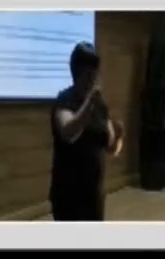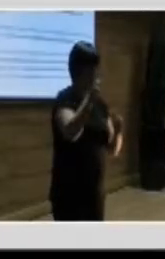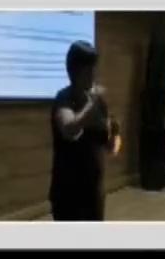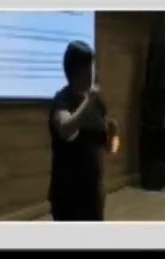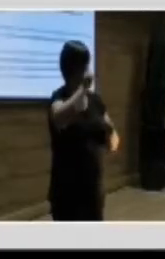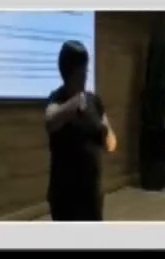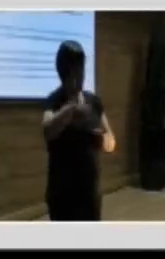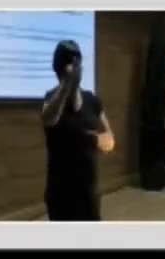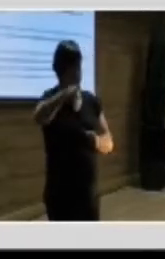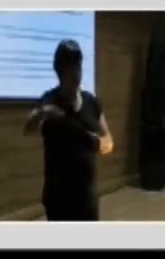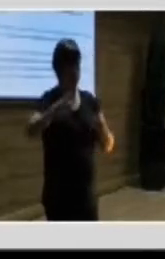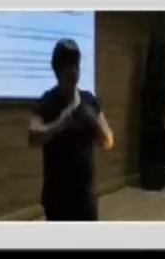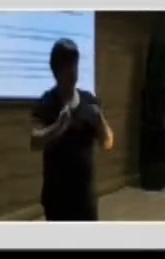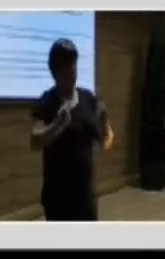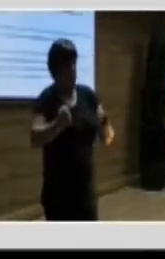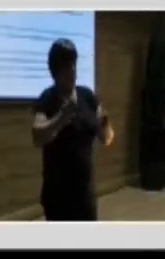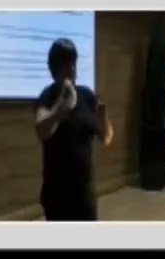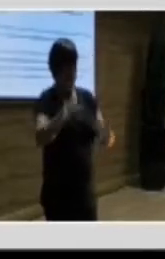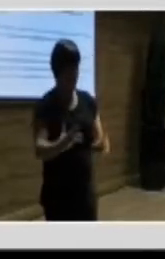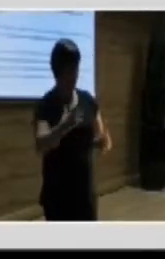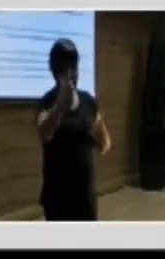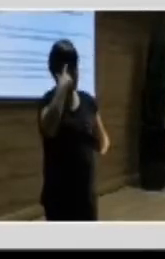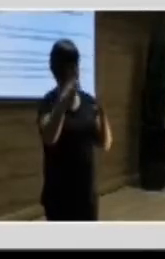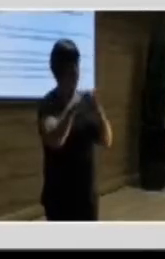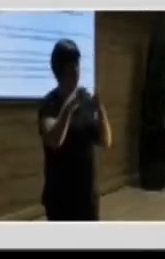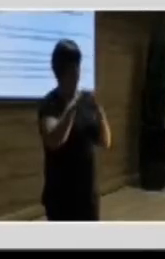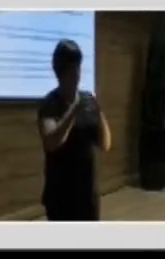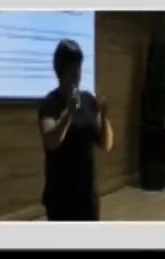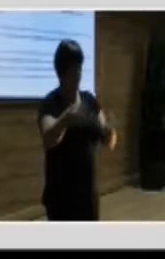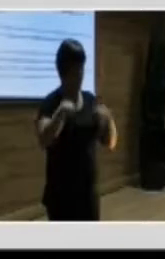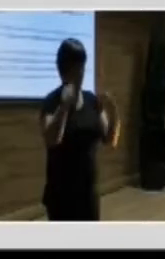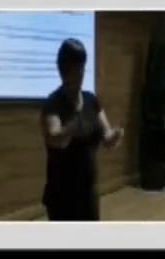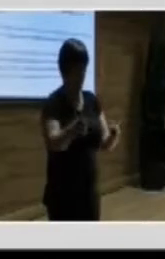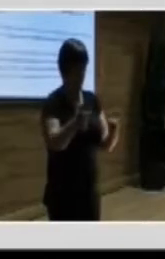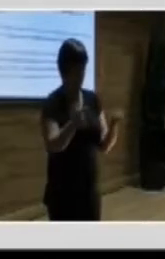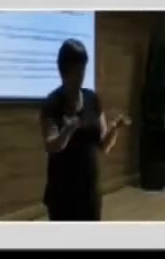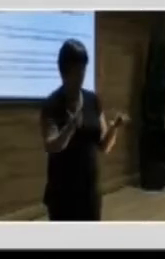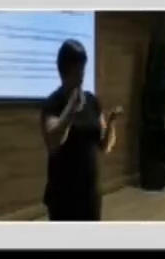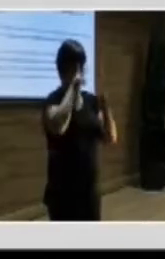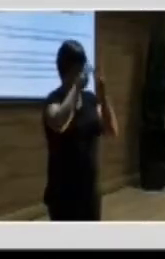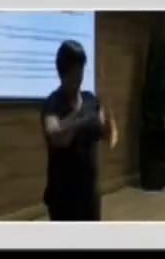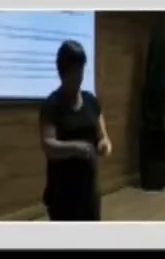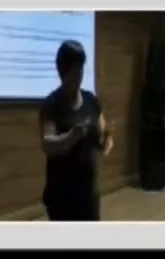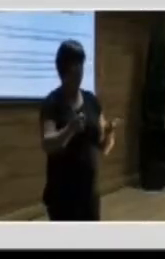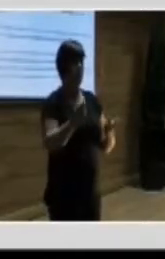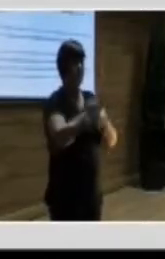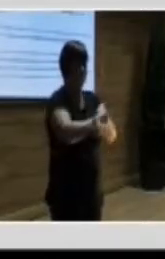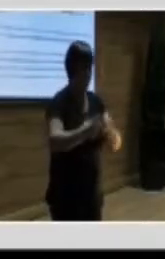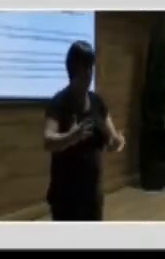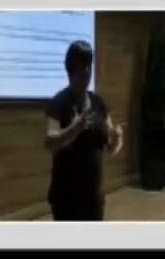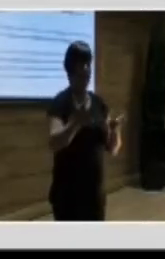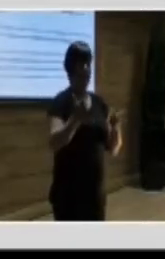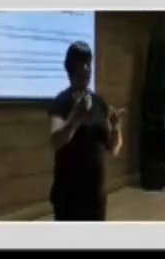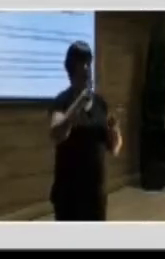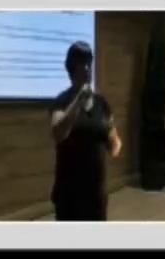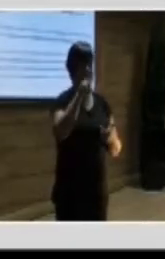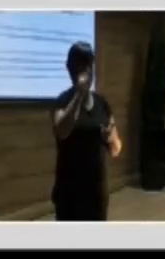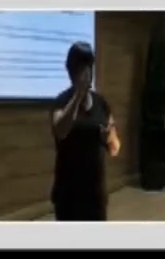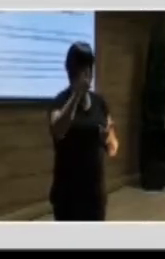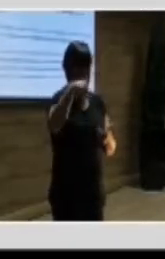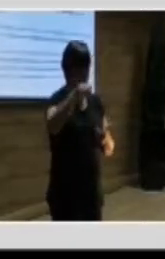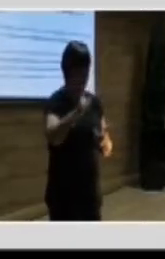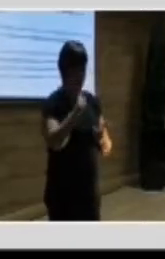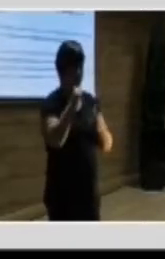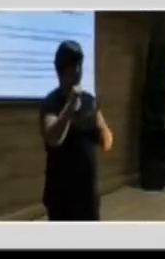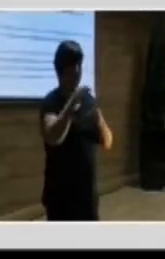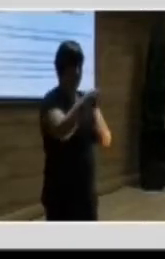personas sanas. Y los bancos de tejidos no solo tienen cerebros, han de tener sangre, plasma, líquido cefalorraquídeo,